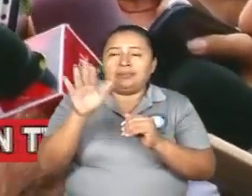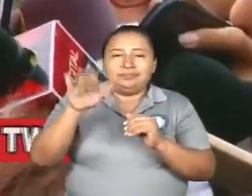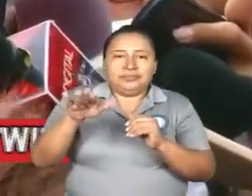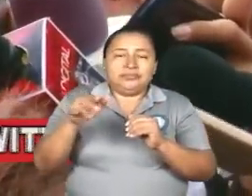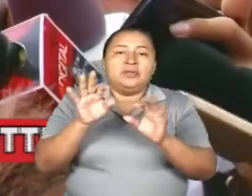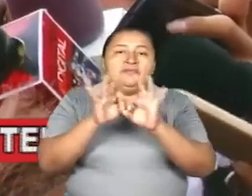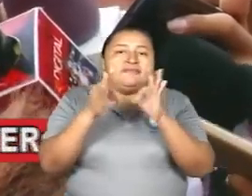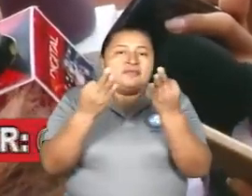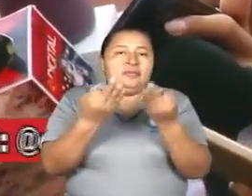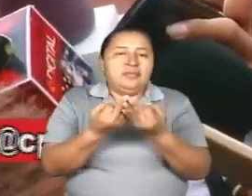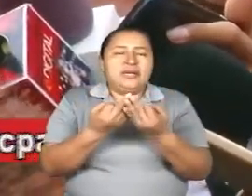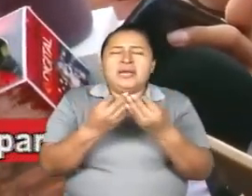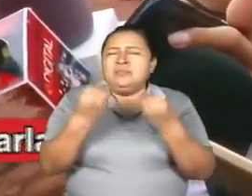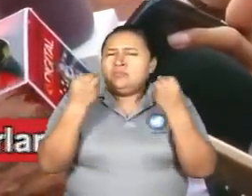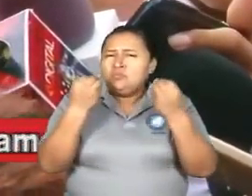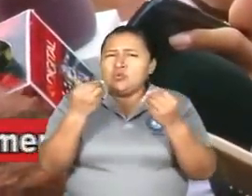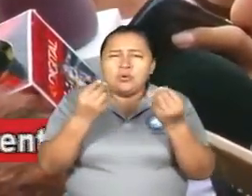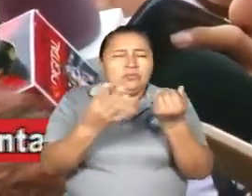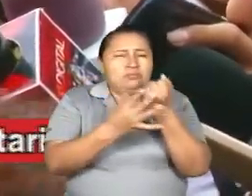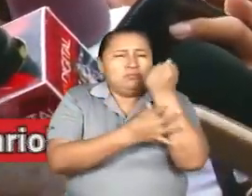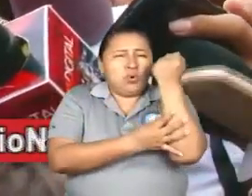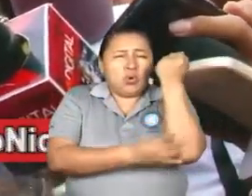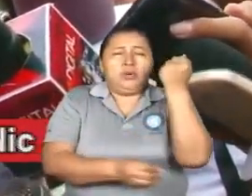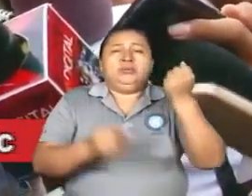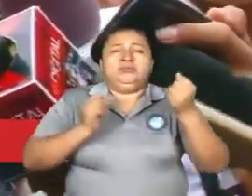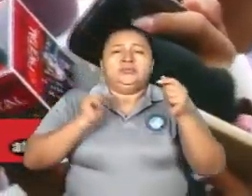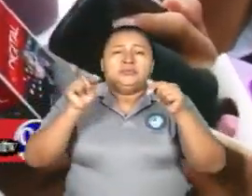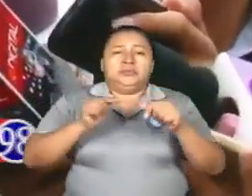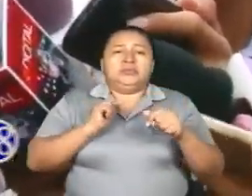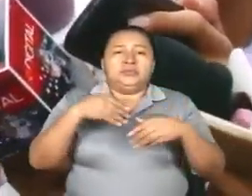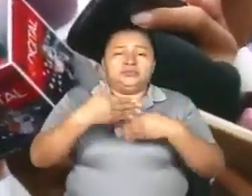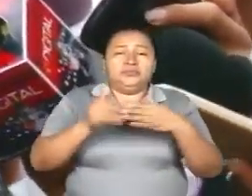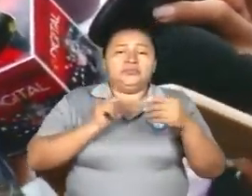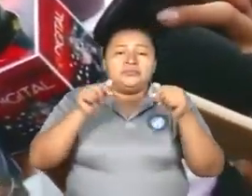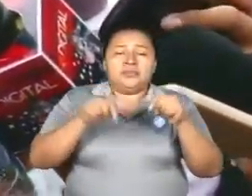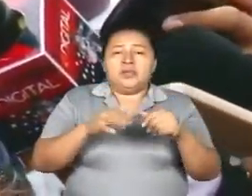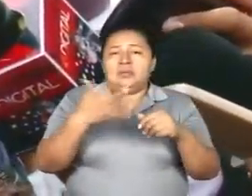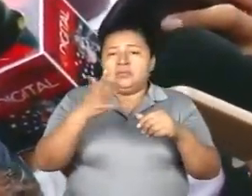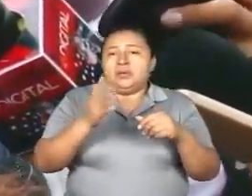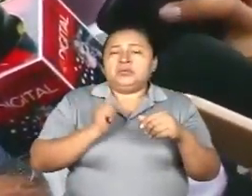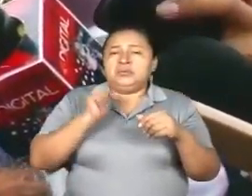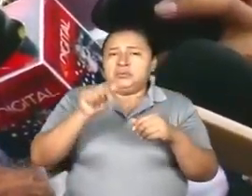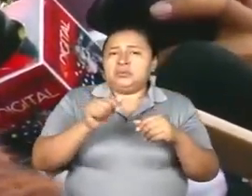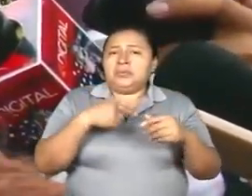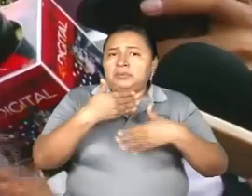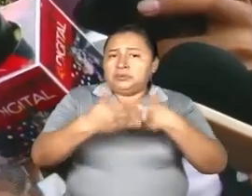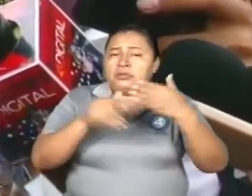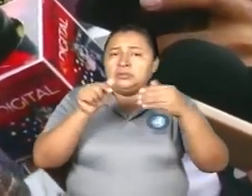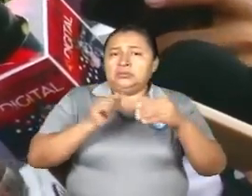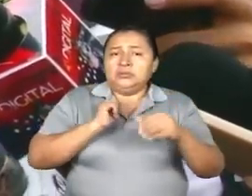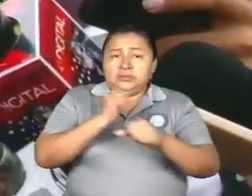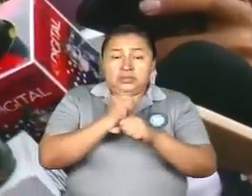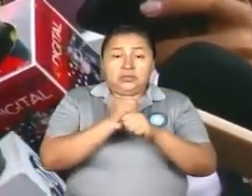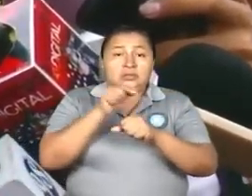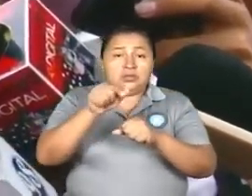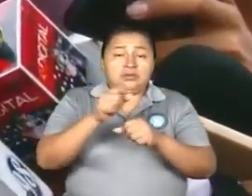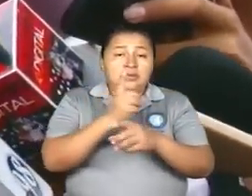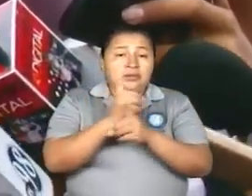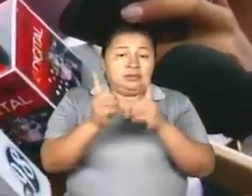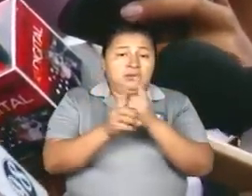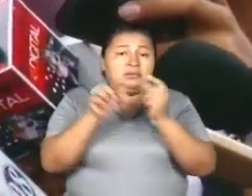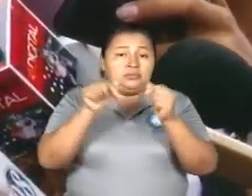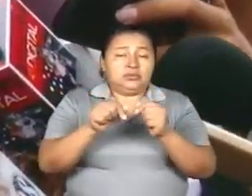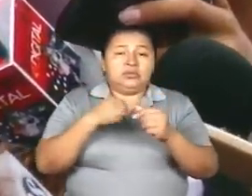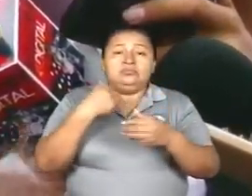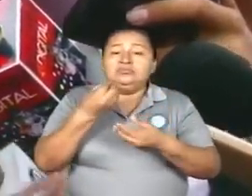para familias de escasos recursos, ¿verdad? Entonces queremos en este momento priorizar a estas familias. Entonces se llena una ficha,